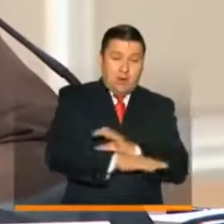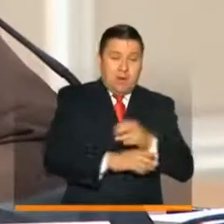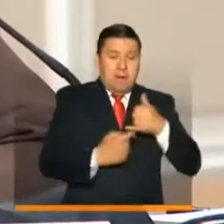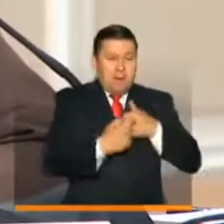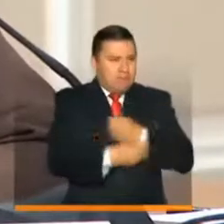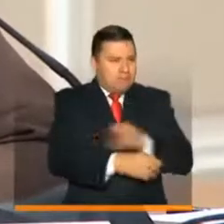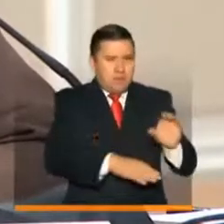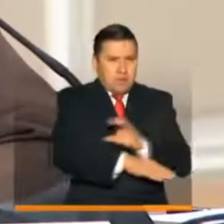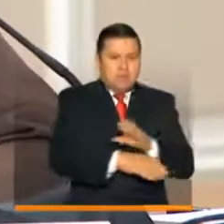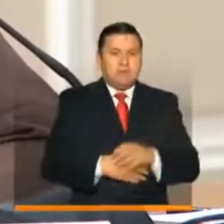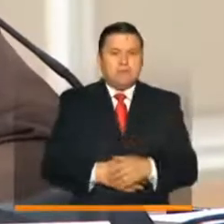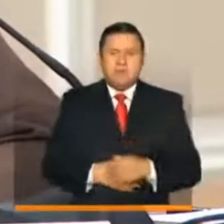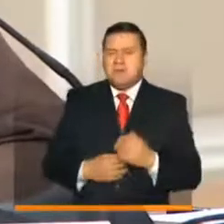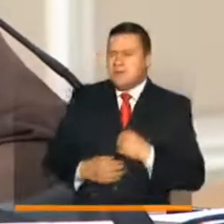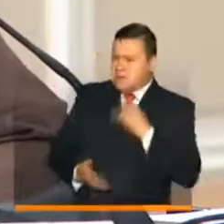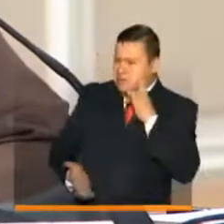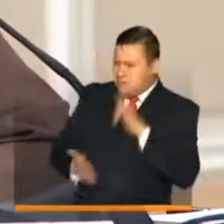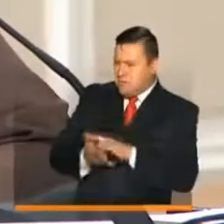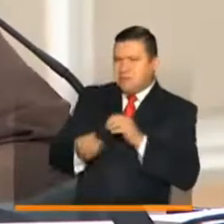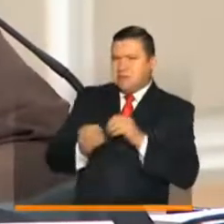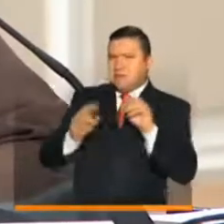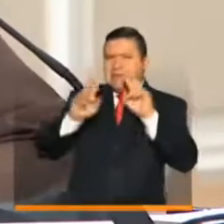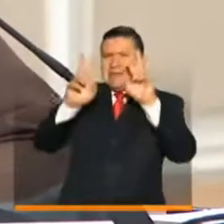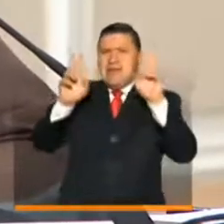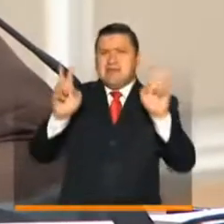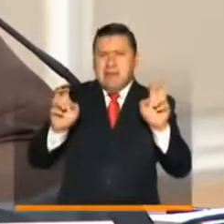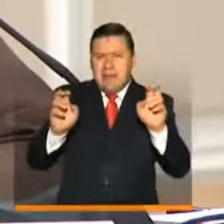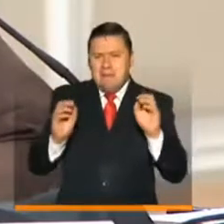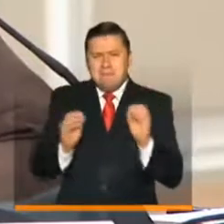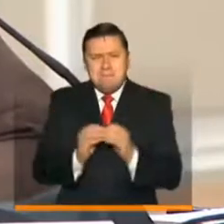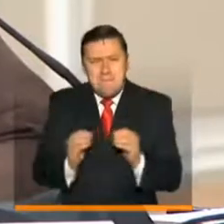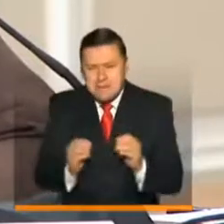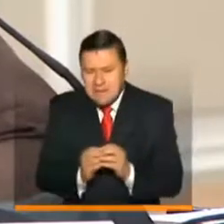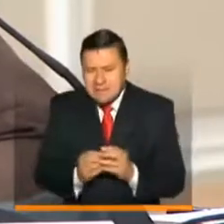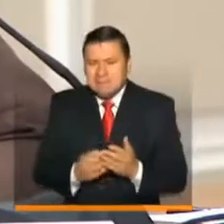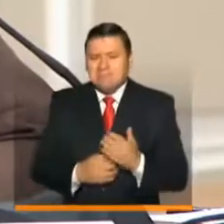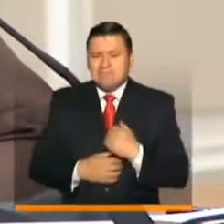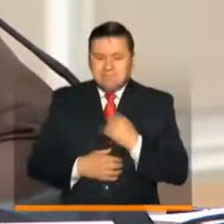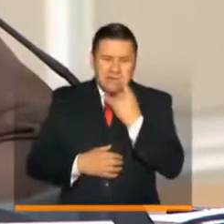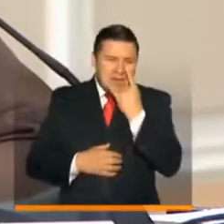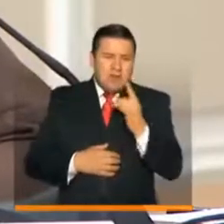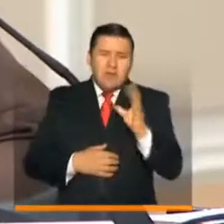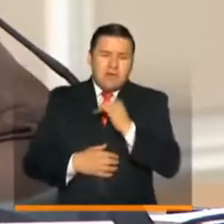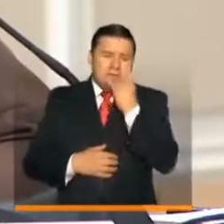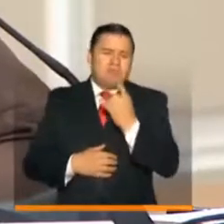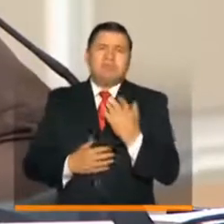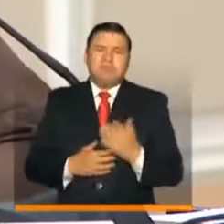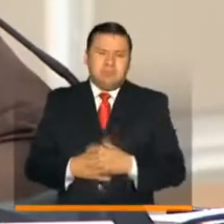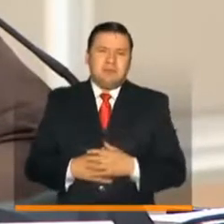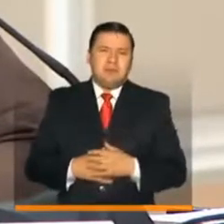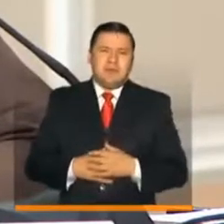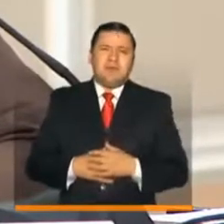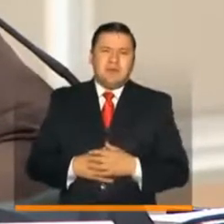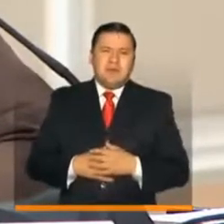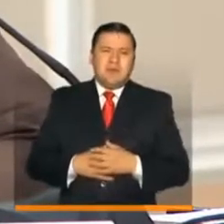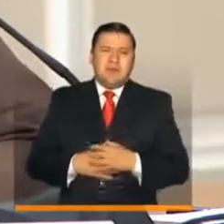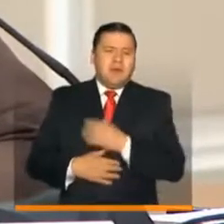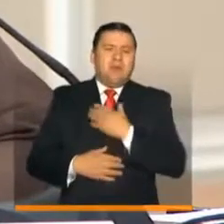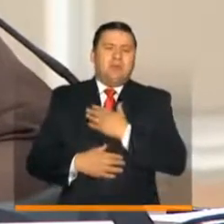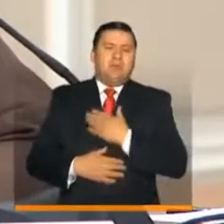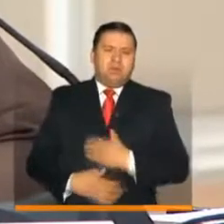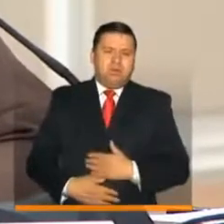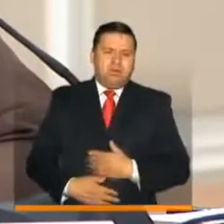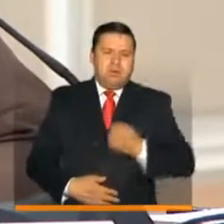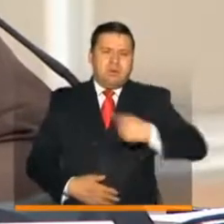el país. Y yo creo que uno de los temas que más nos interesa a todos son unos alivios que les